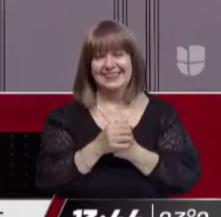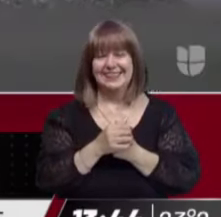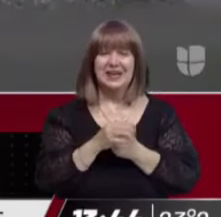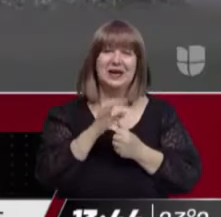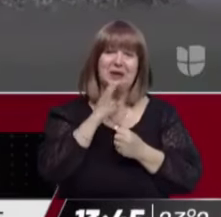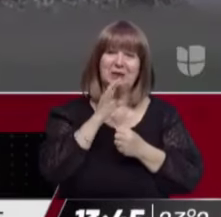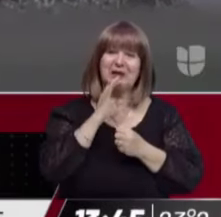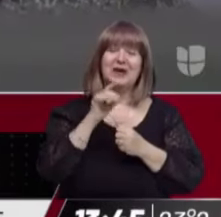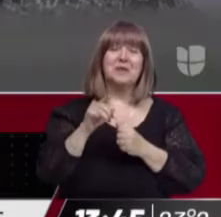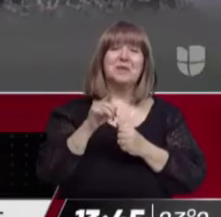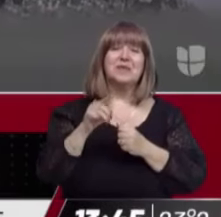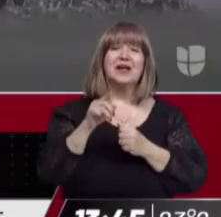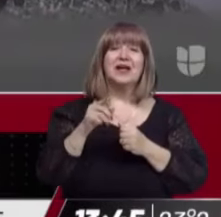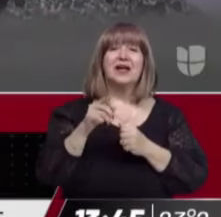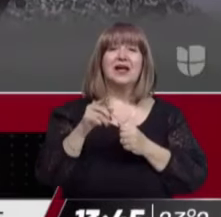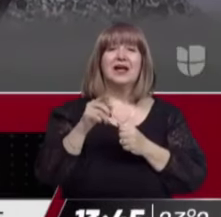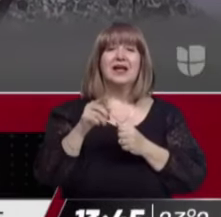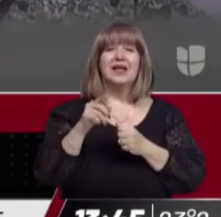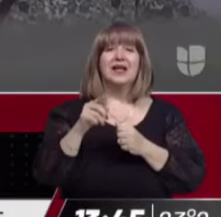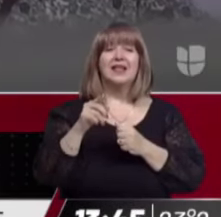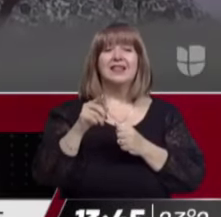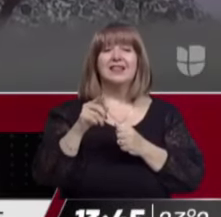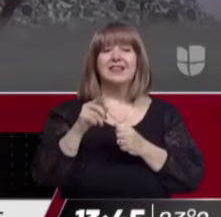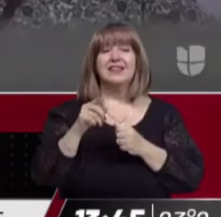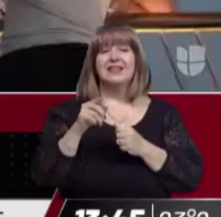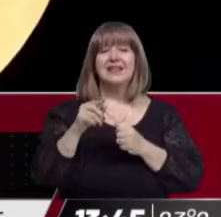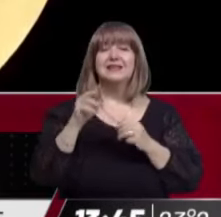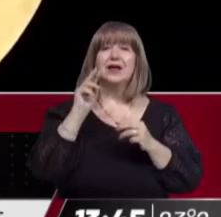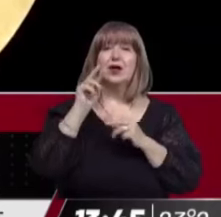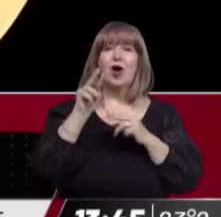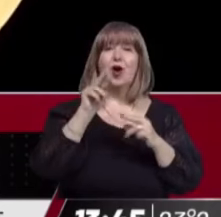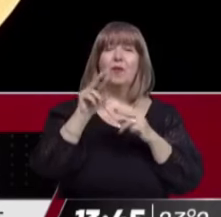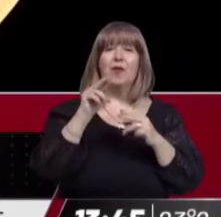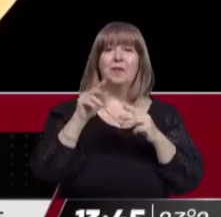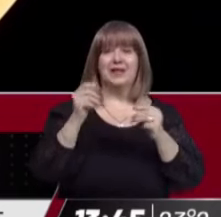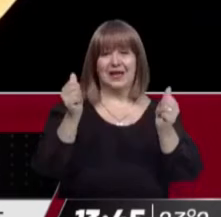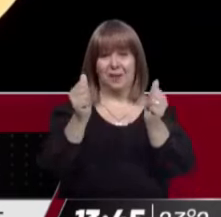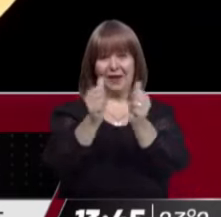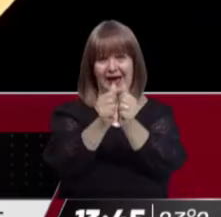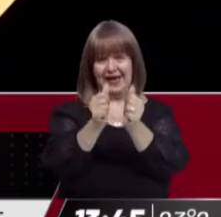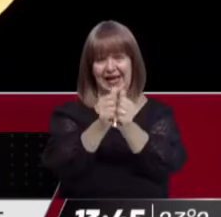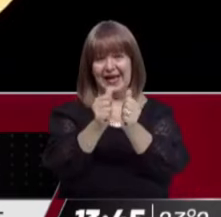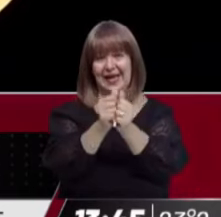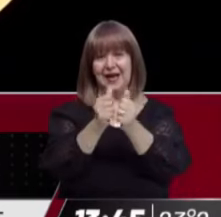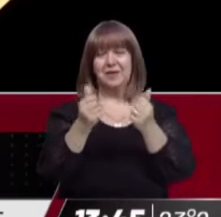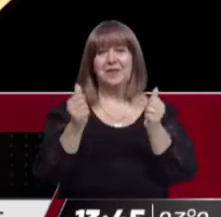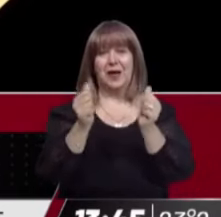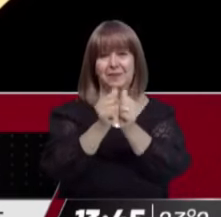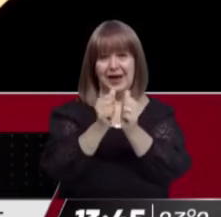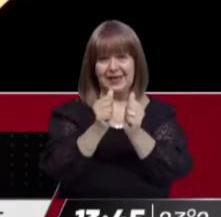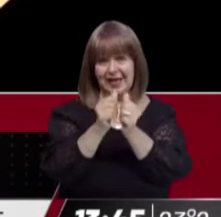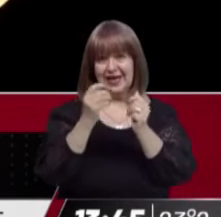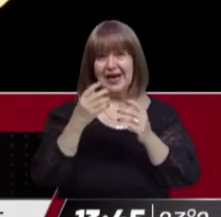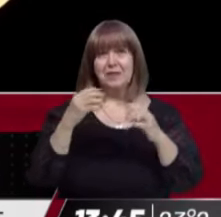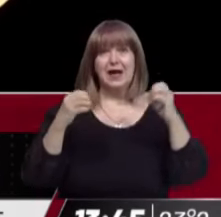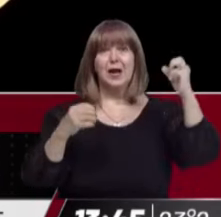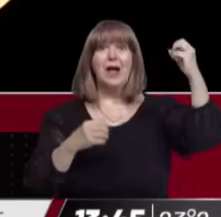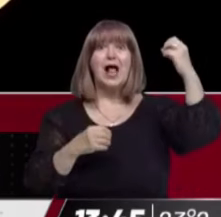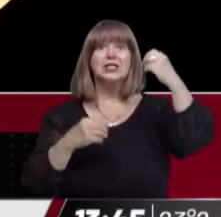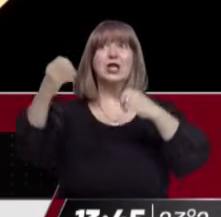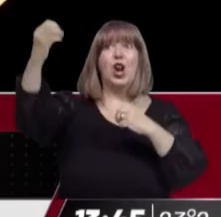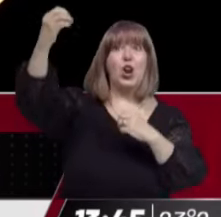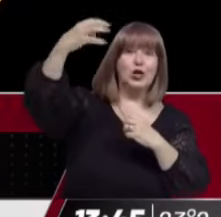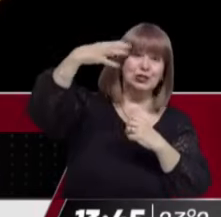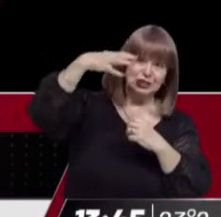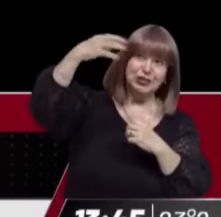luna no para amores clandestinos, porque está más cerca de la Tierra, ilumina todo. Claro. Ojo, que queda al descubierto cualquier